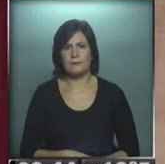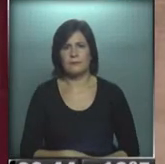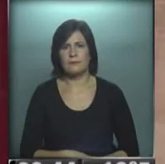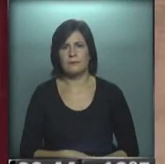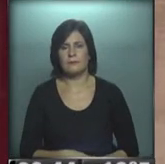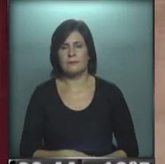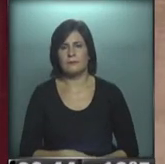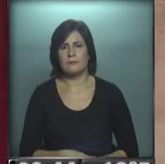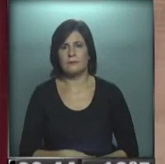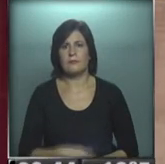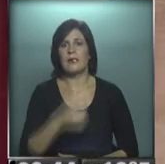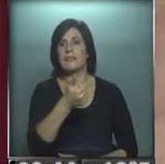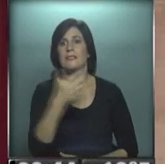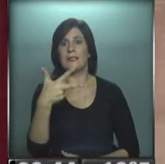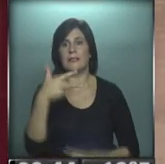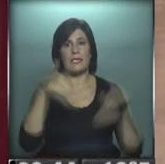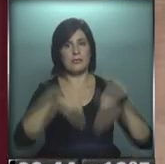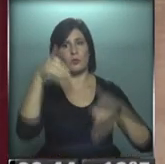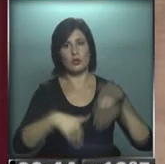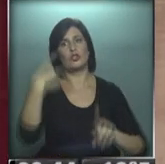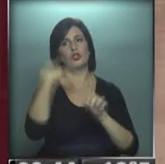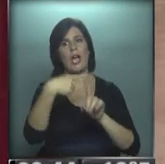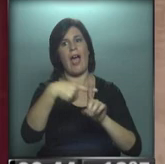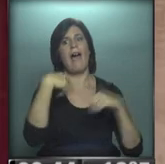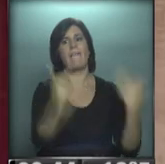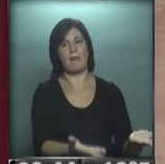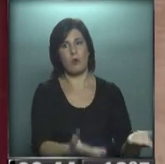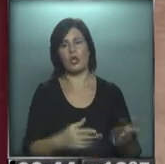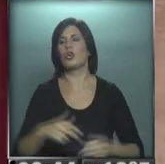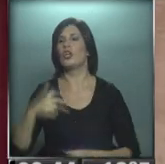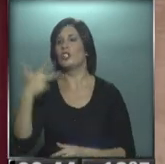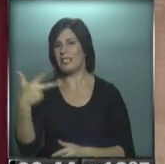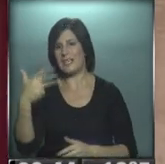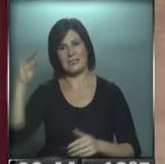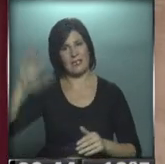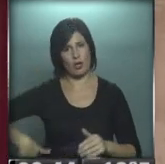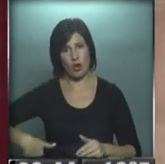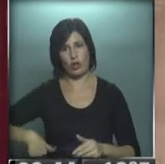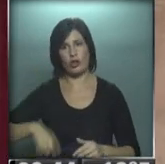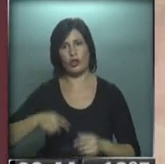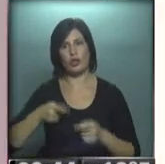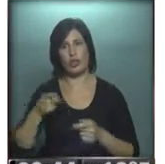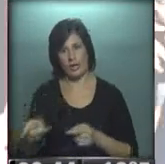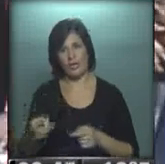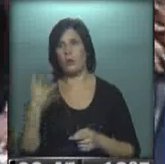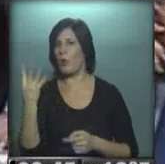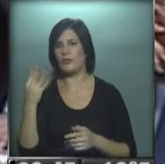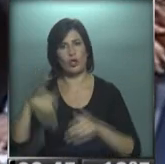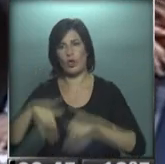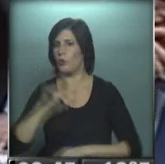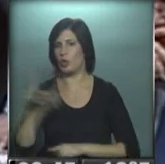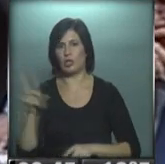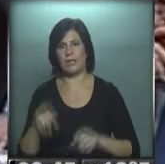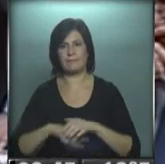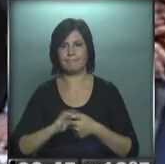Resultan 63 votos afirmativos, 3 negativos y 4 abstenciones. En abril